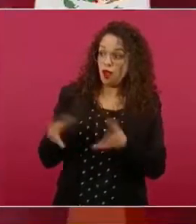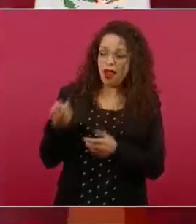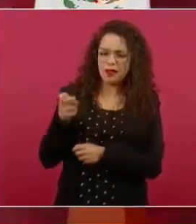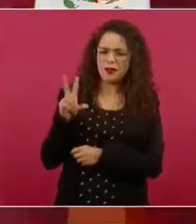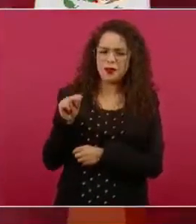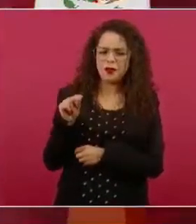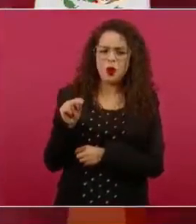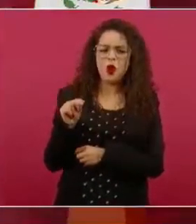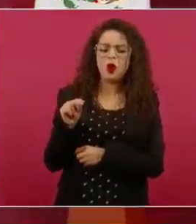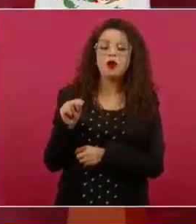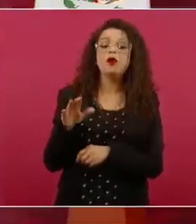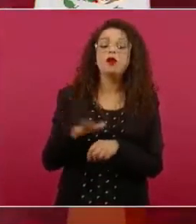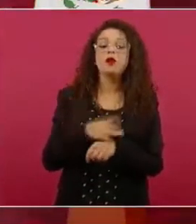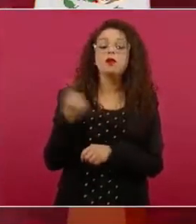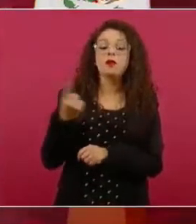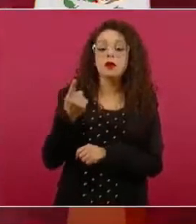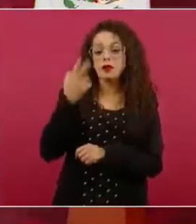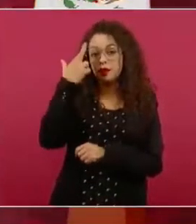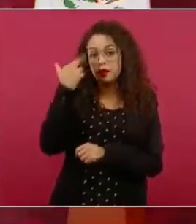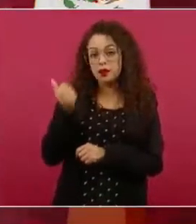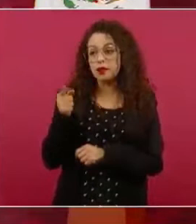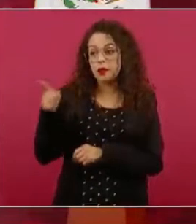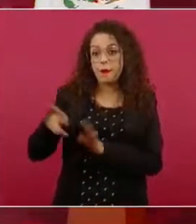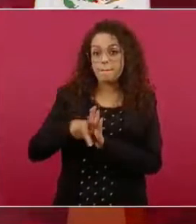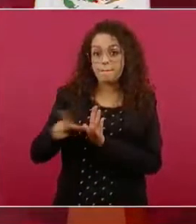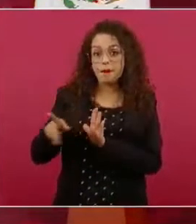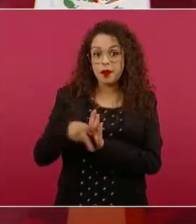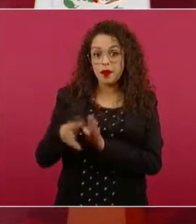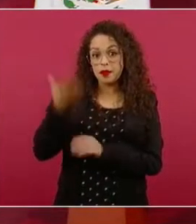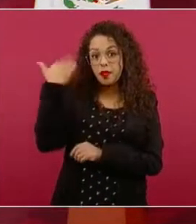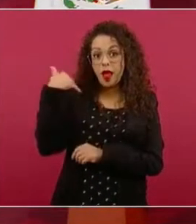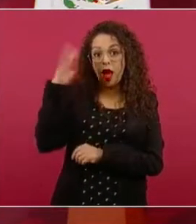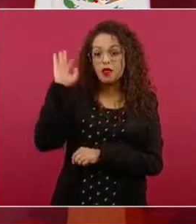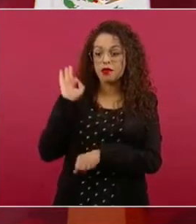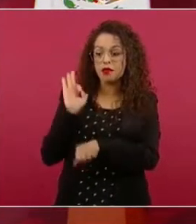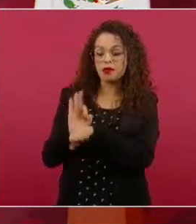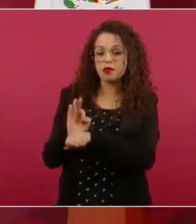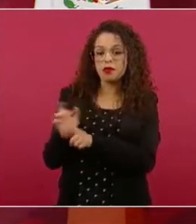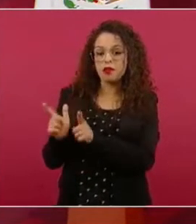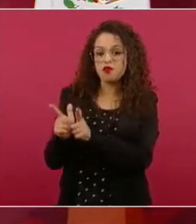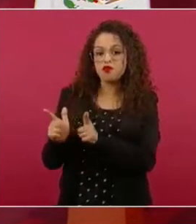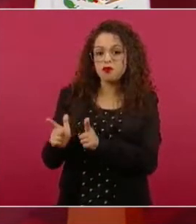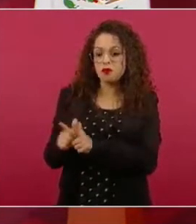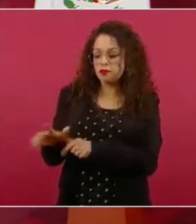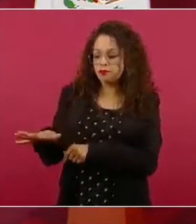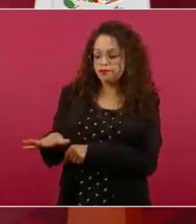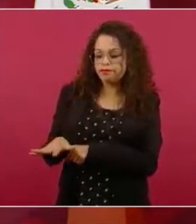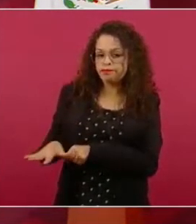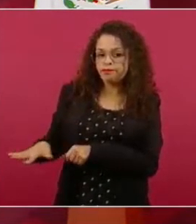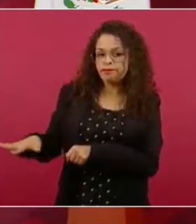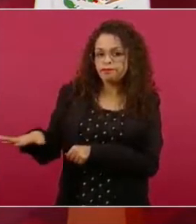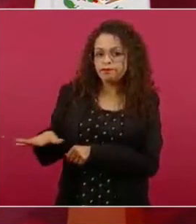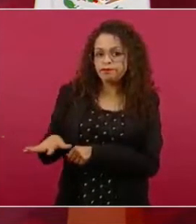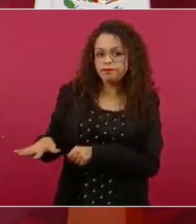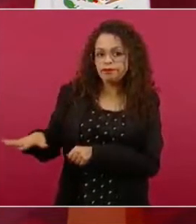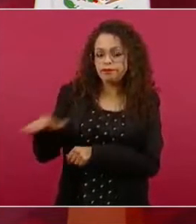sino porque estos medios de comunicación representaban a grupos que medraban